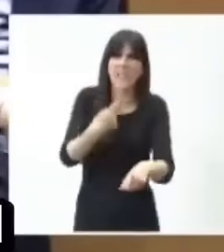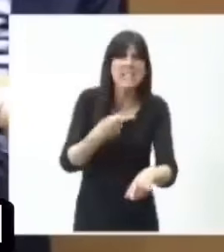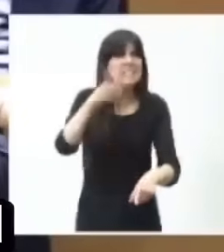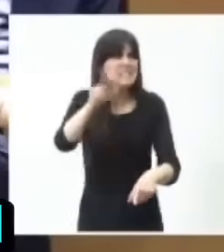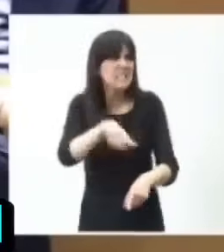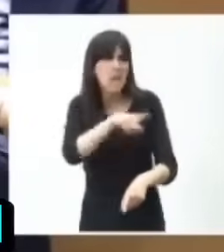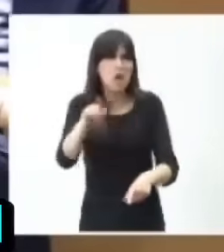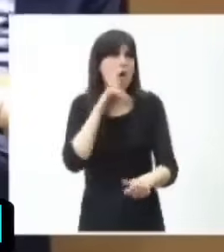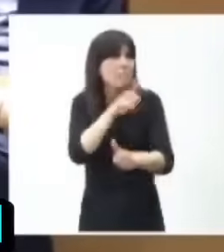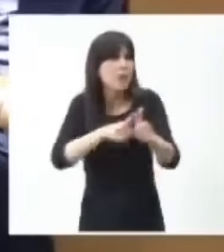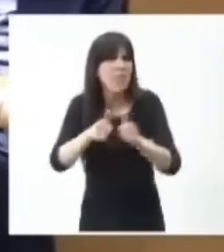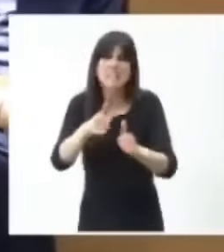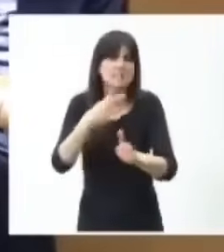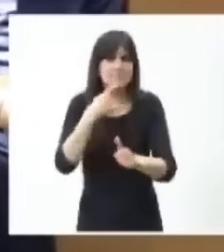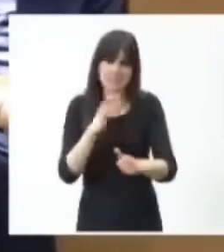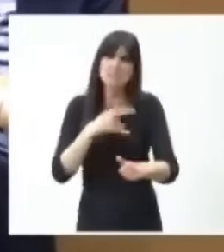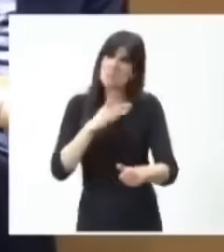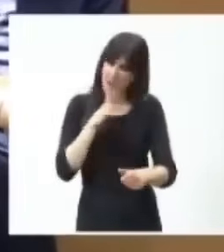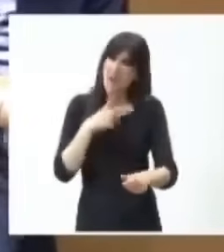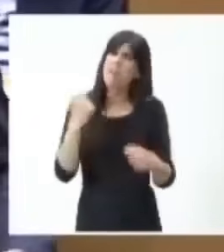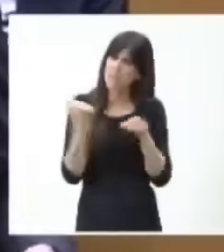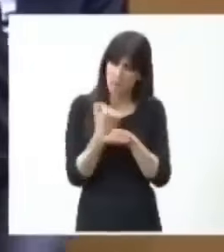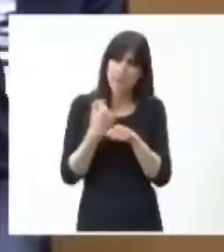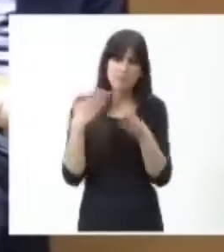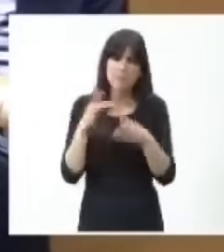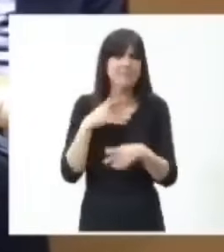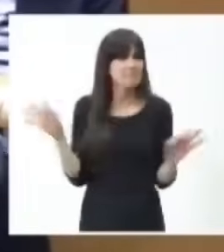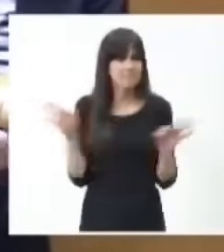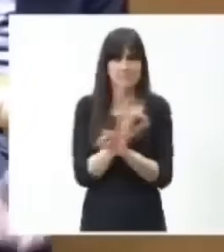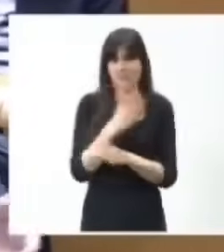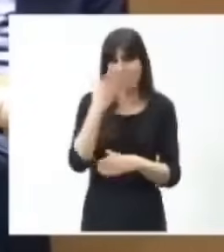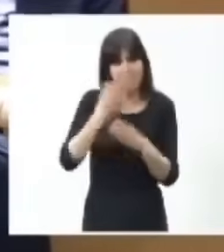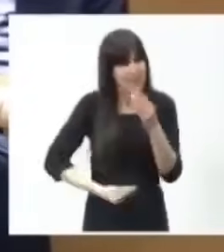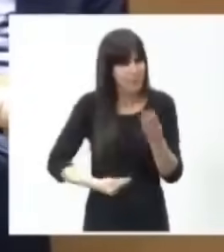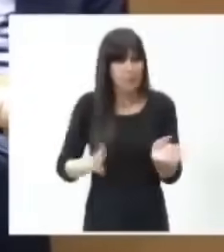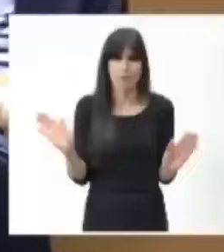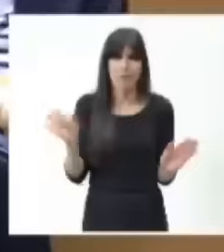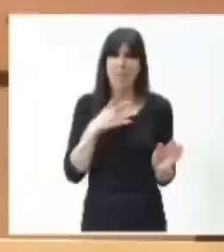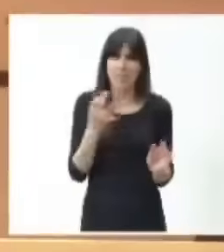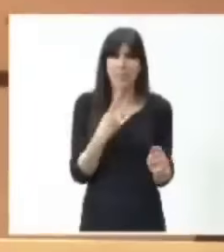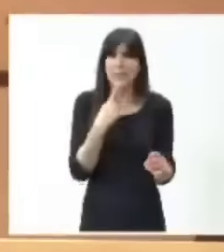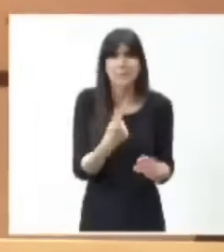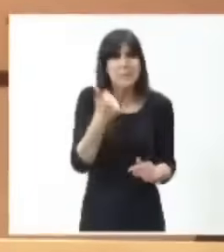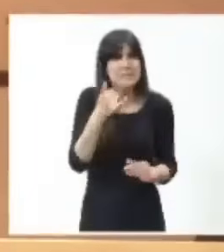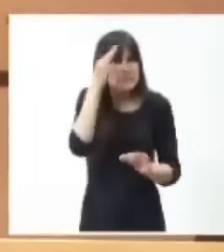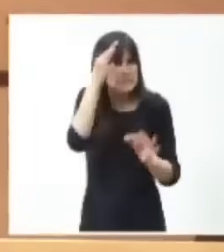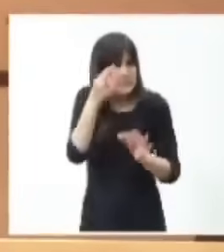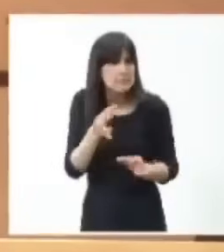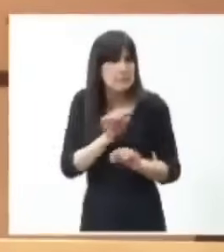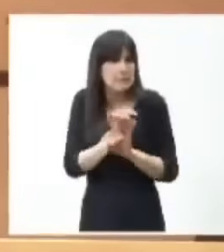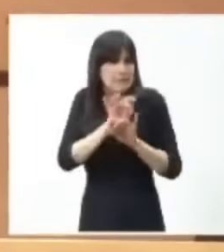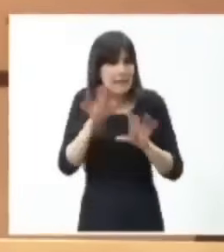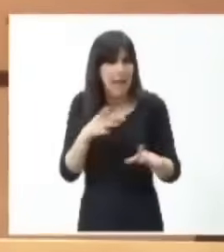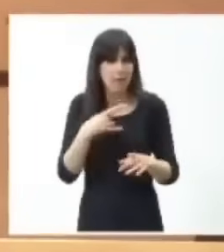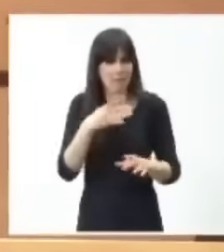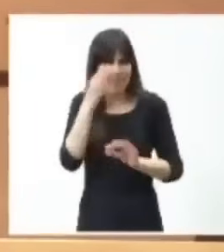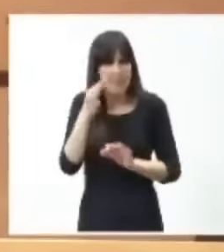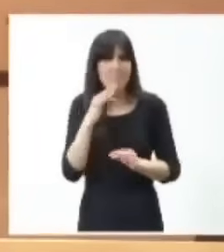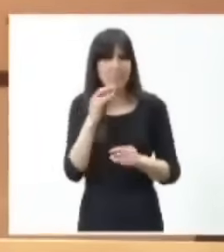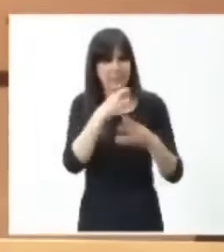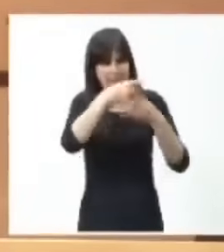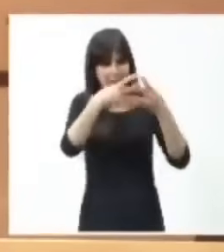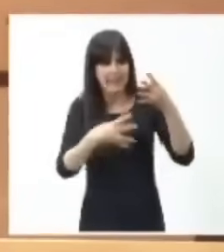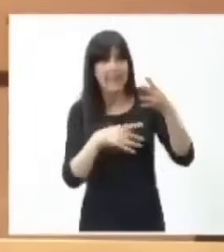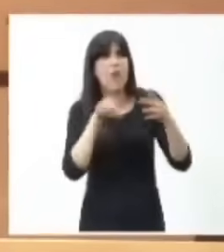o no en aquella intervención que, mire, pues me equivoqué, tenía que haber sido mucho más explícito en cuanto a la enumeración